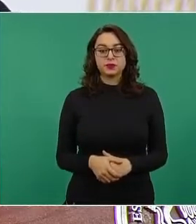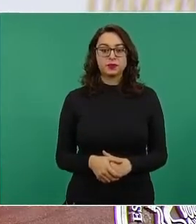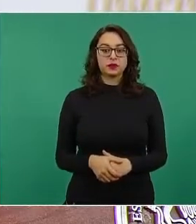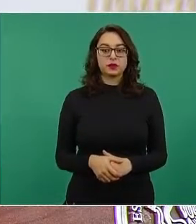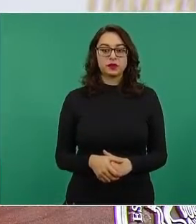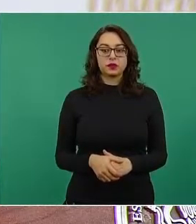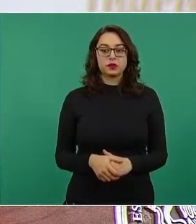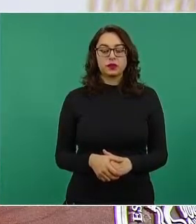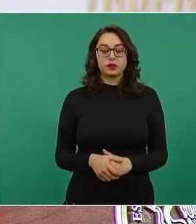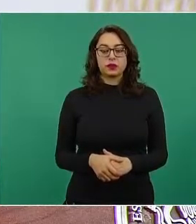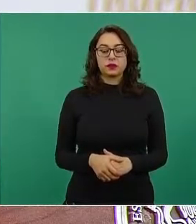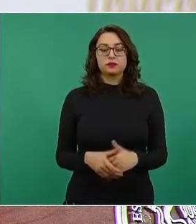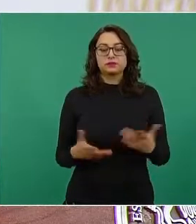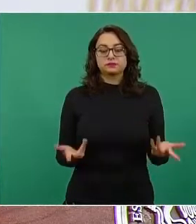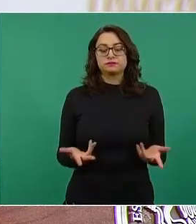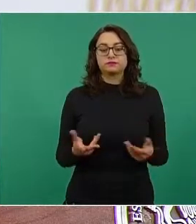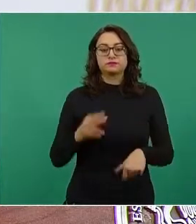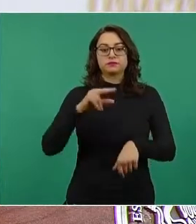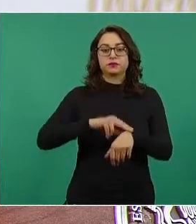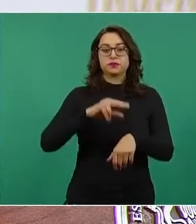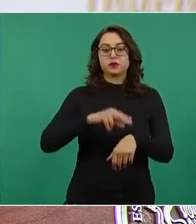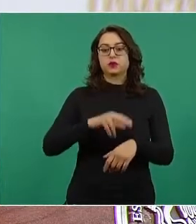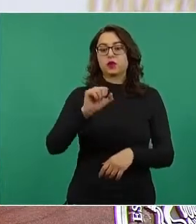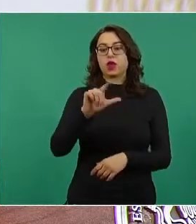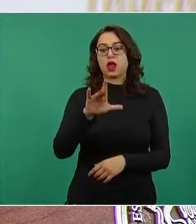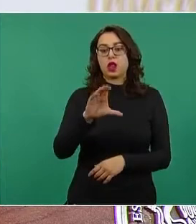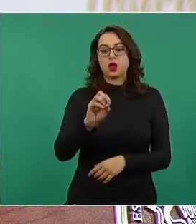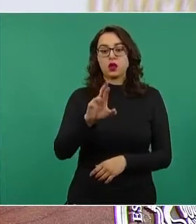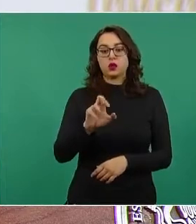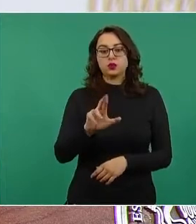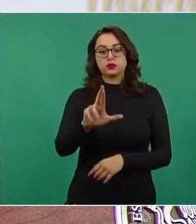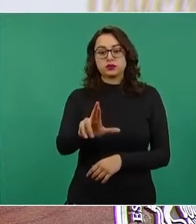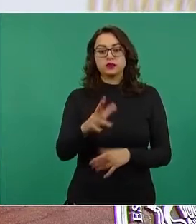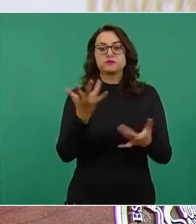va a informar el doctor Jorge Alcocer,